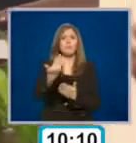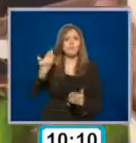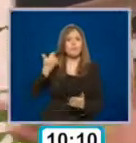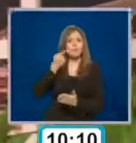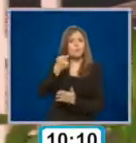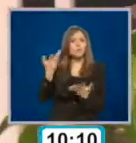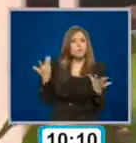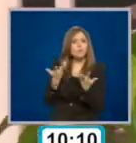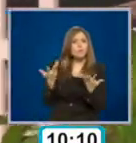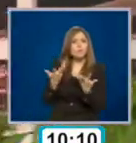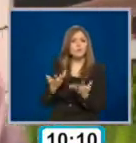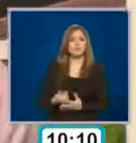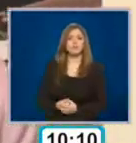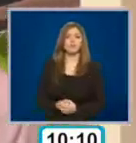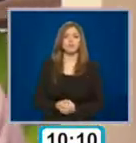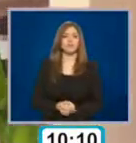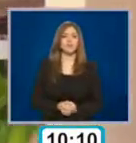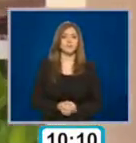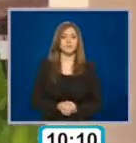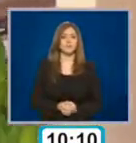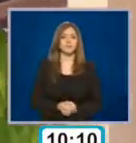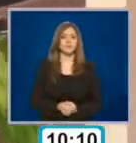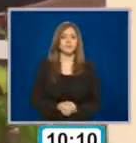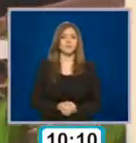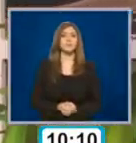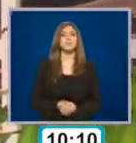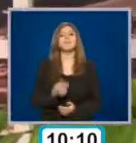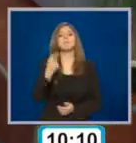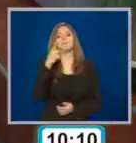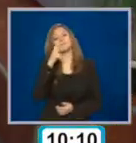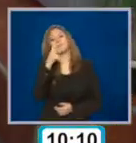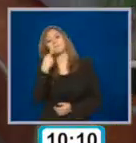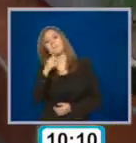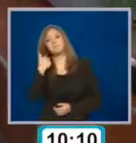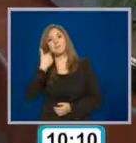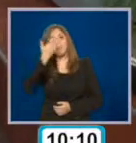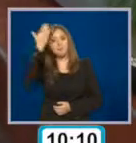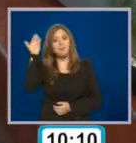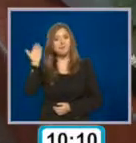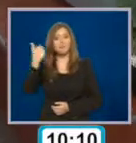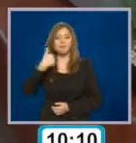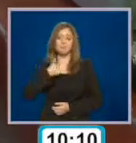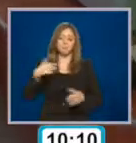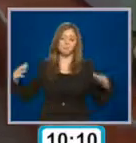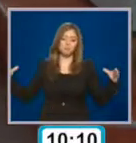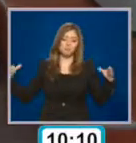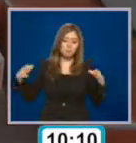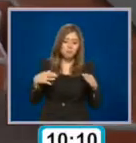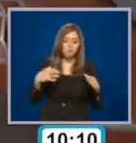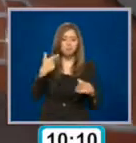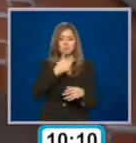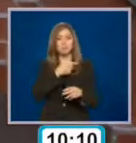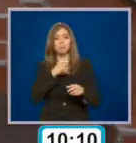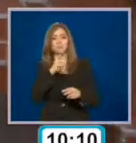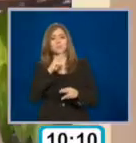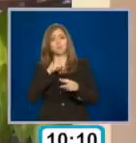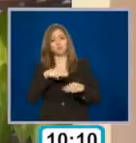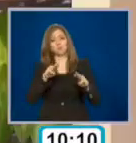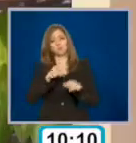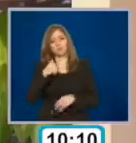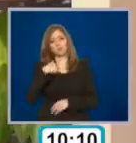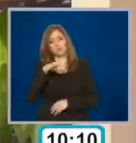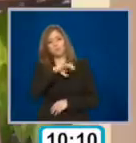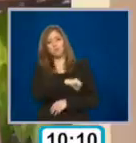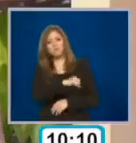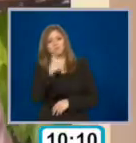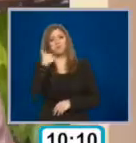sea, cuéntame. Bueno, la verdad, estaba en mi estudio y un día dije, no, lo mío es la música, es lo que me apasiona, así que vamos